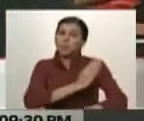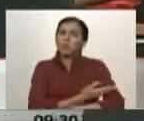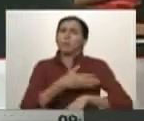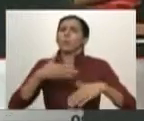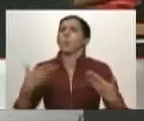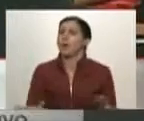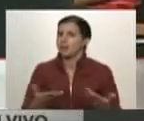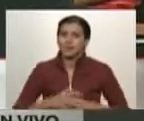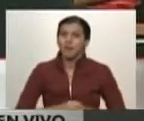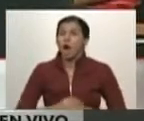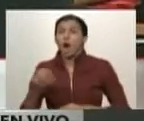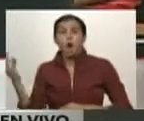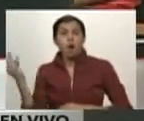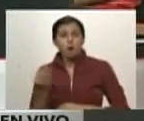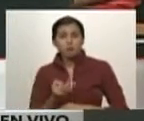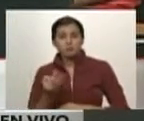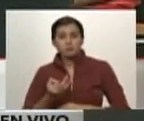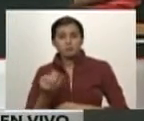constituyente original